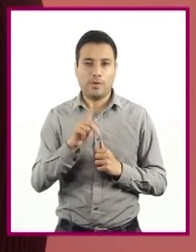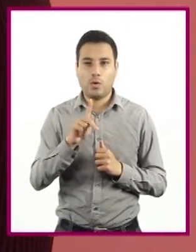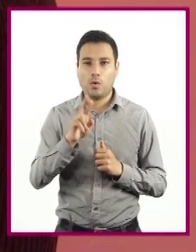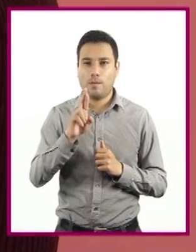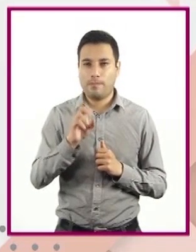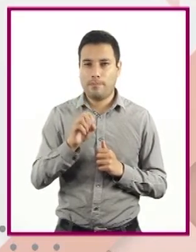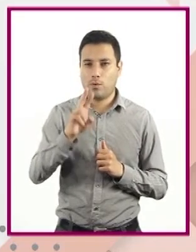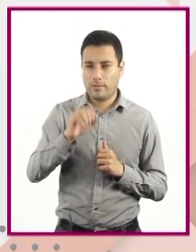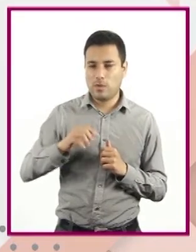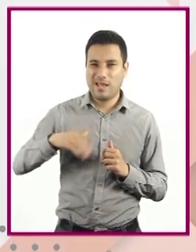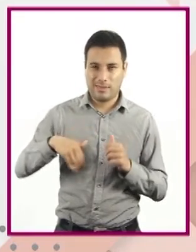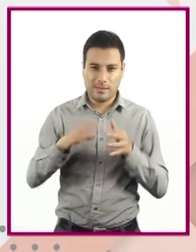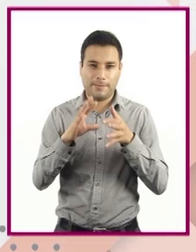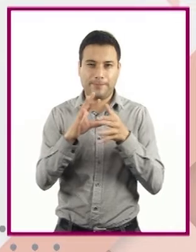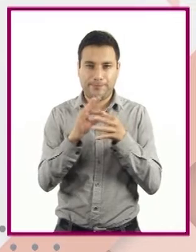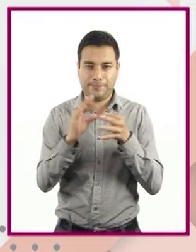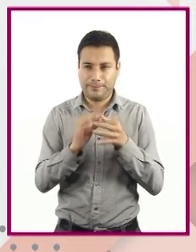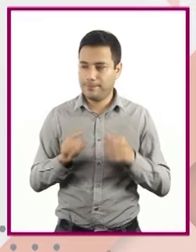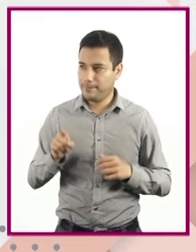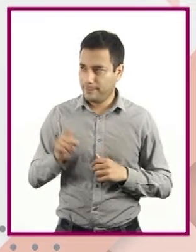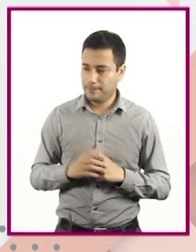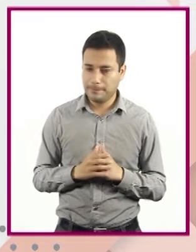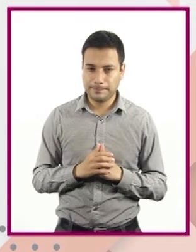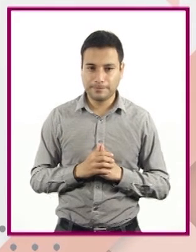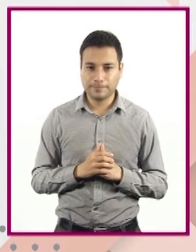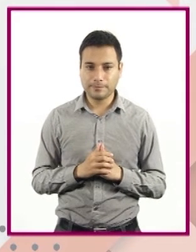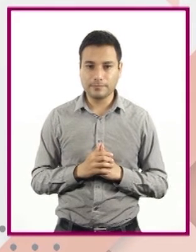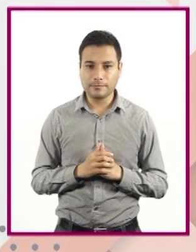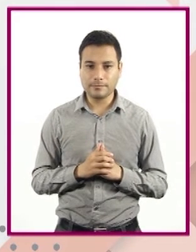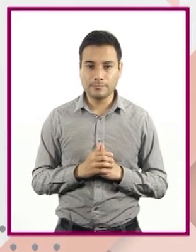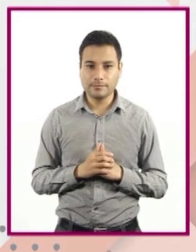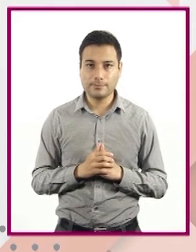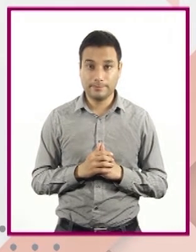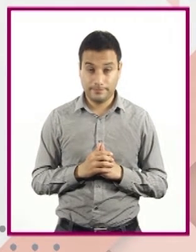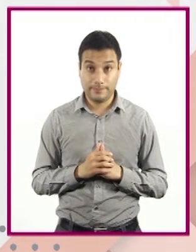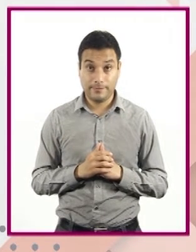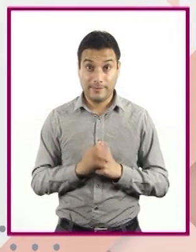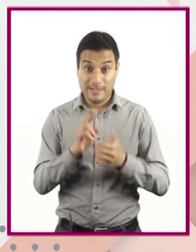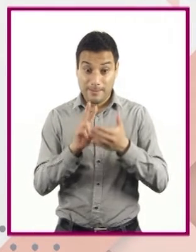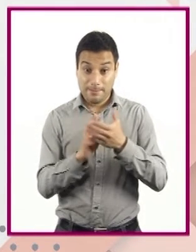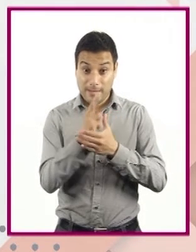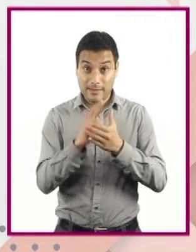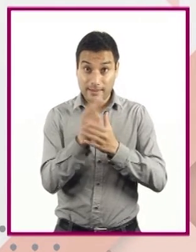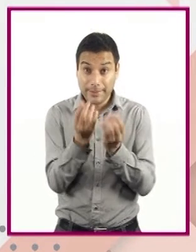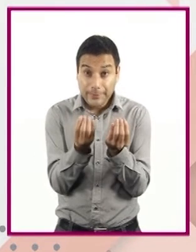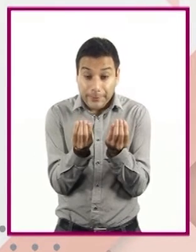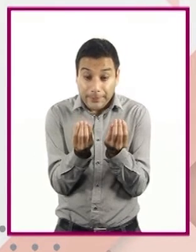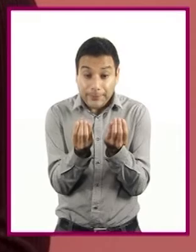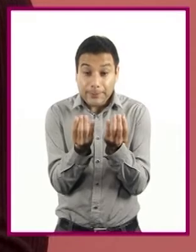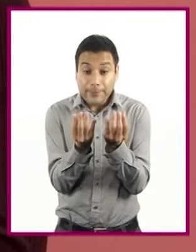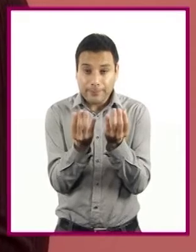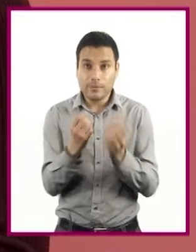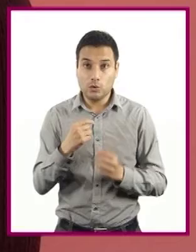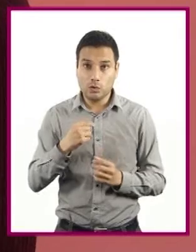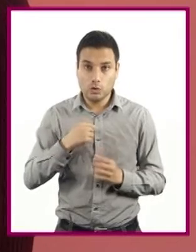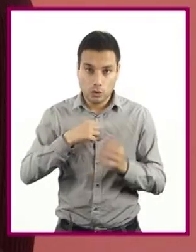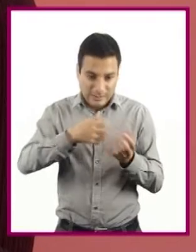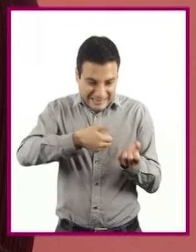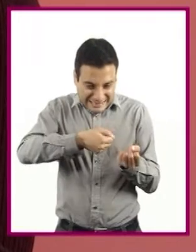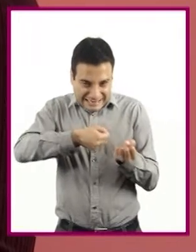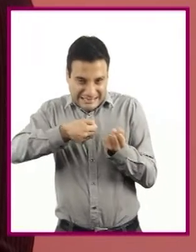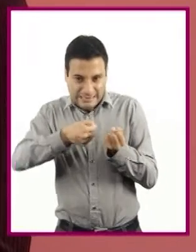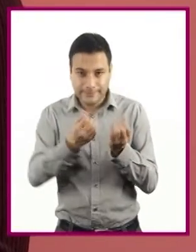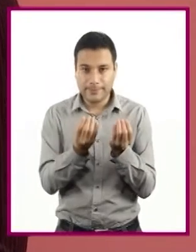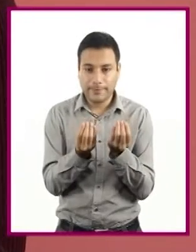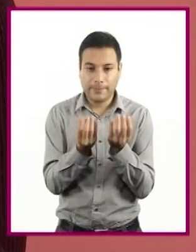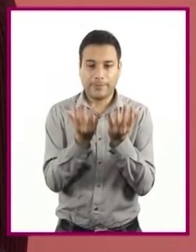de compartirles. Ya miao zhu zhang, jalar los brotes para ayudarlos a crecer. La fuente de este proverbio es